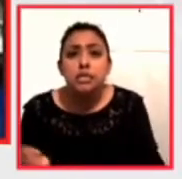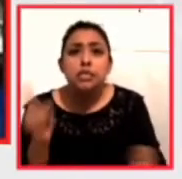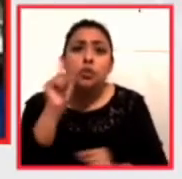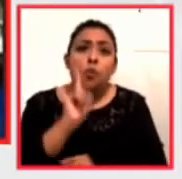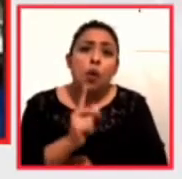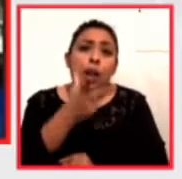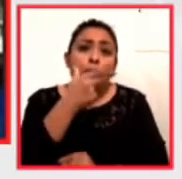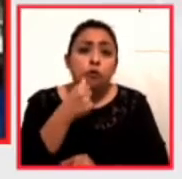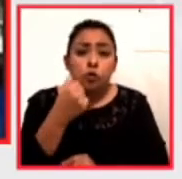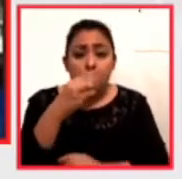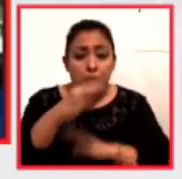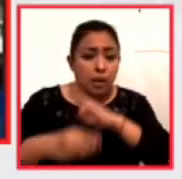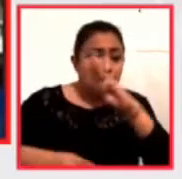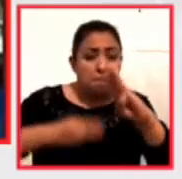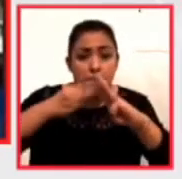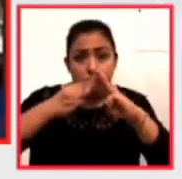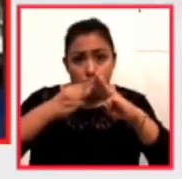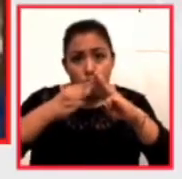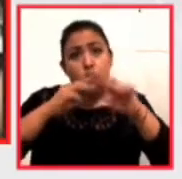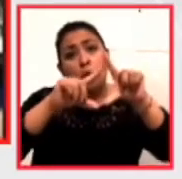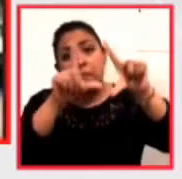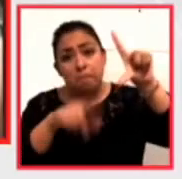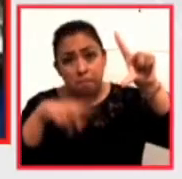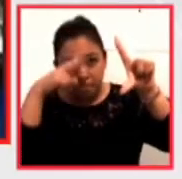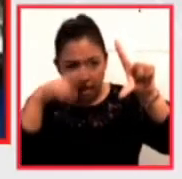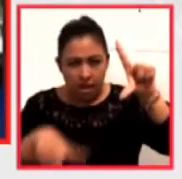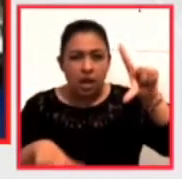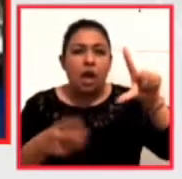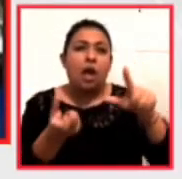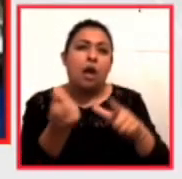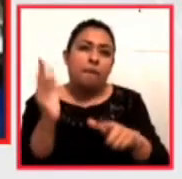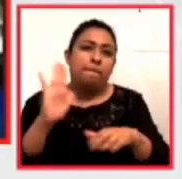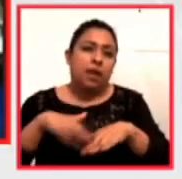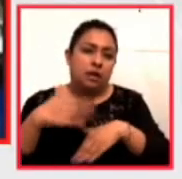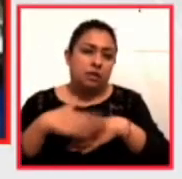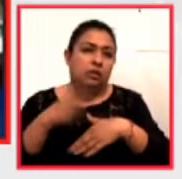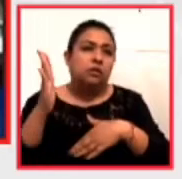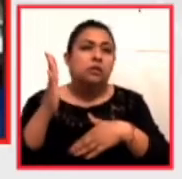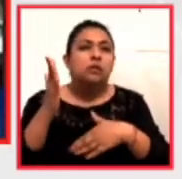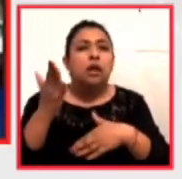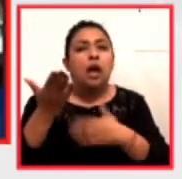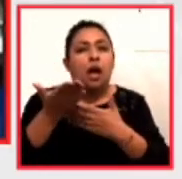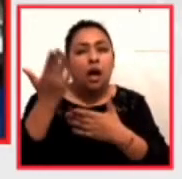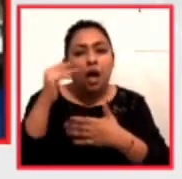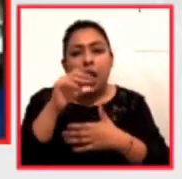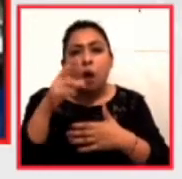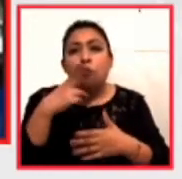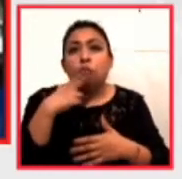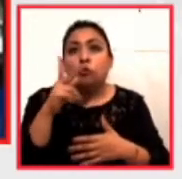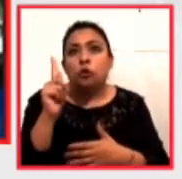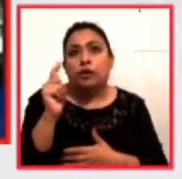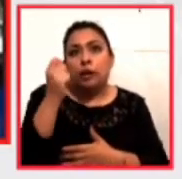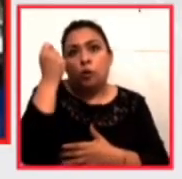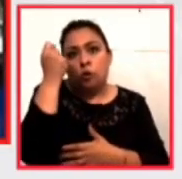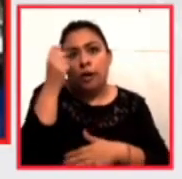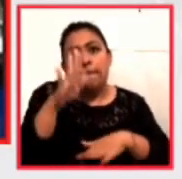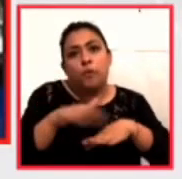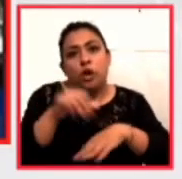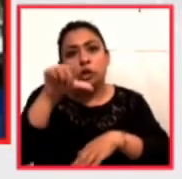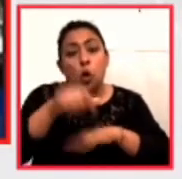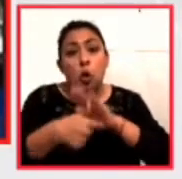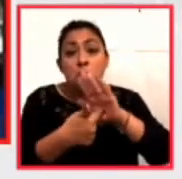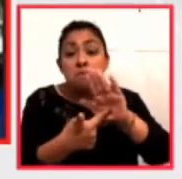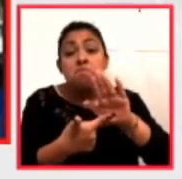mundo, que muchos de ellos son más avezados, las generaciones venideras, mucho más avezadas en el uso de las tecnologías. Por eso esta oferta les va a ser